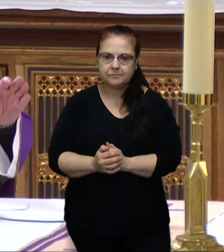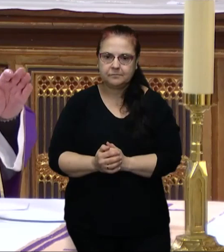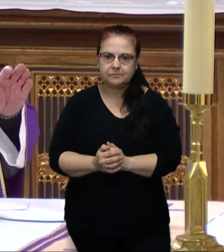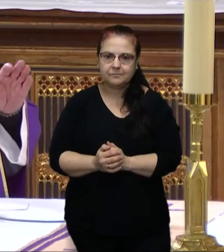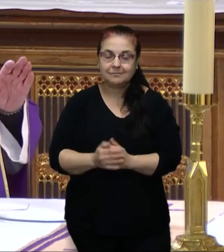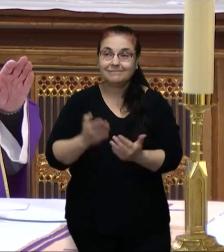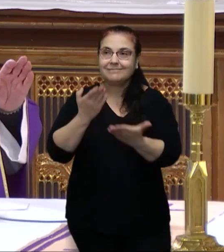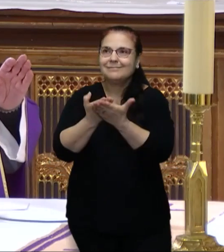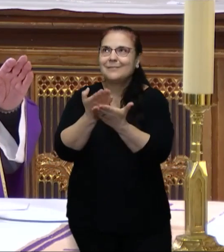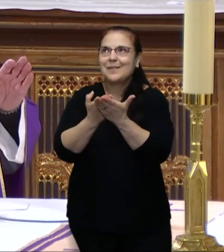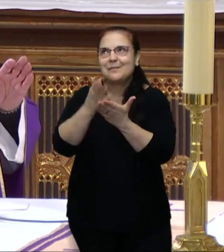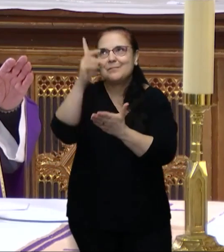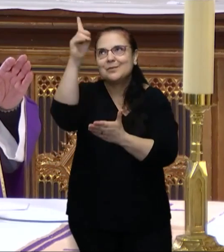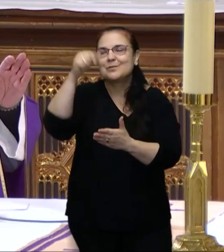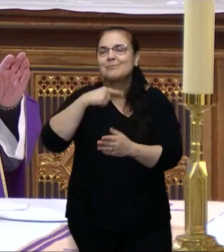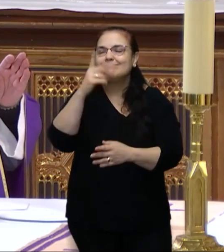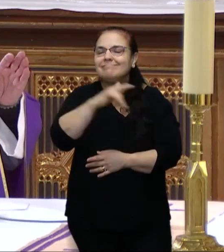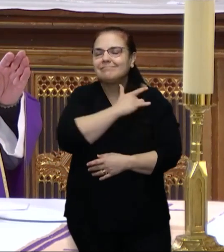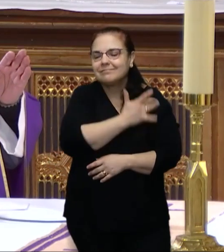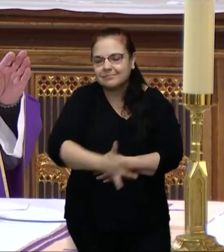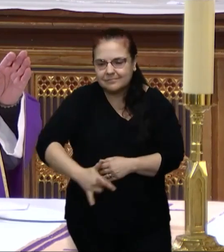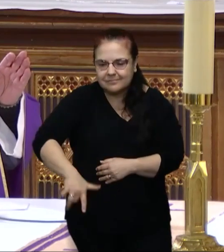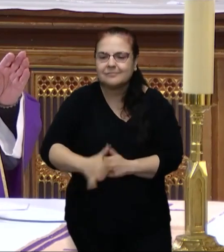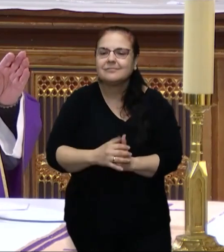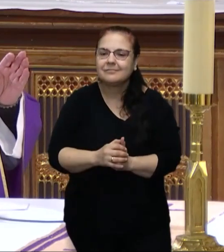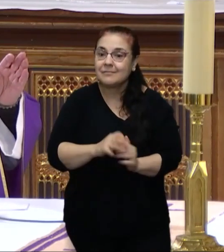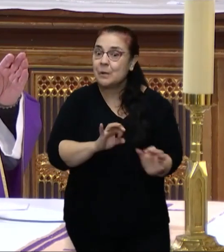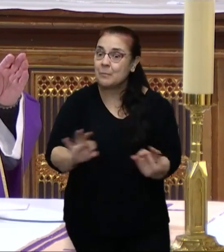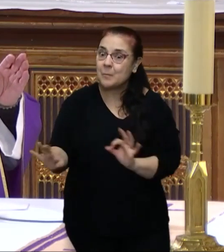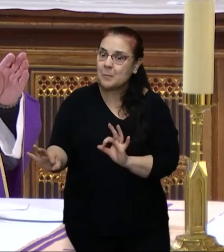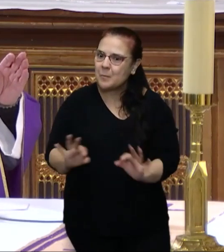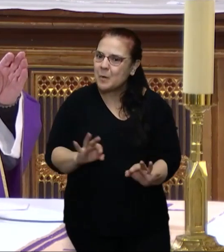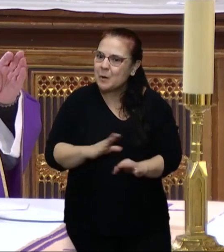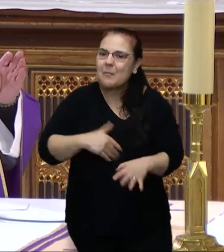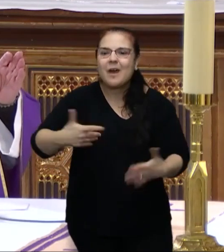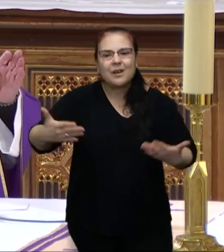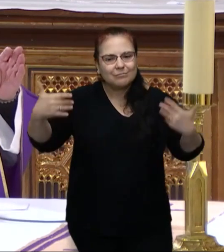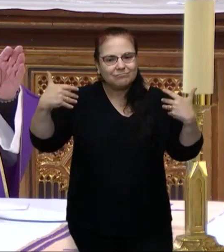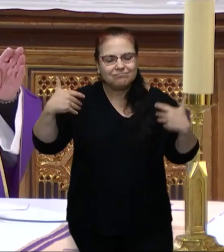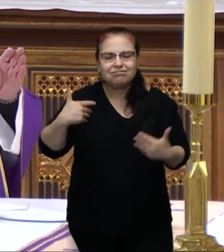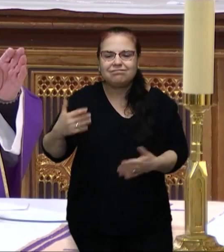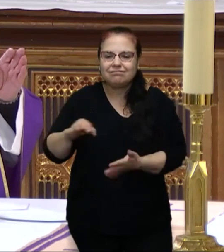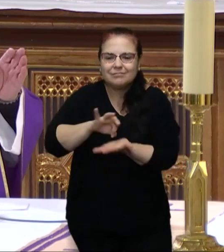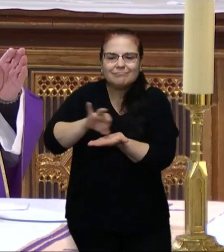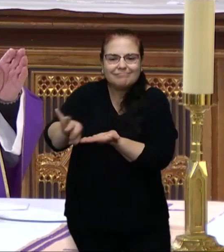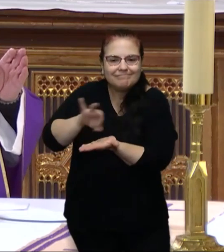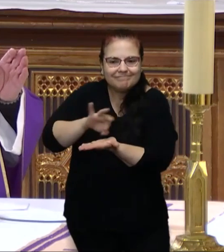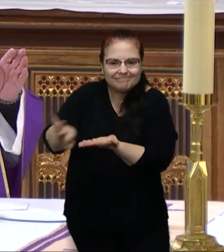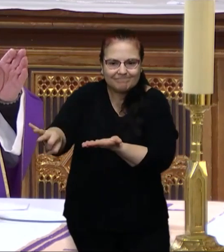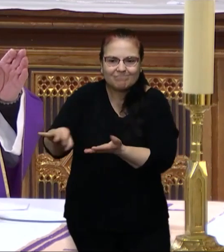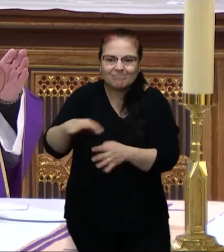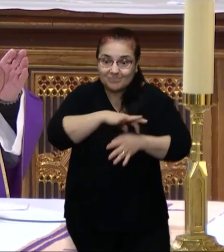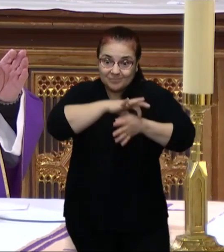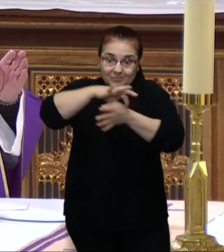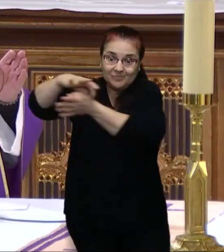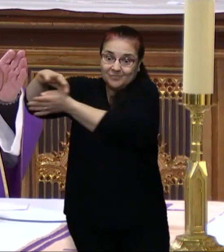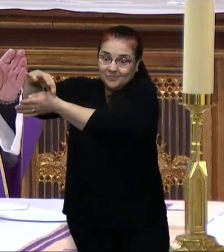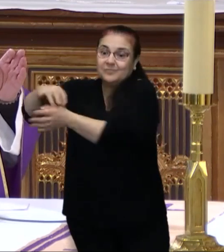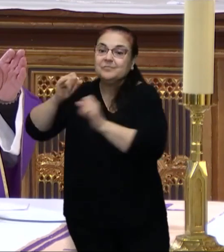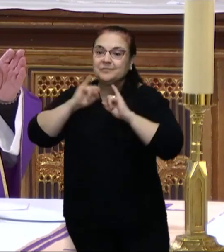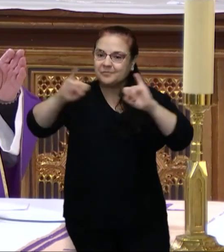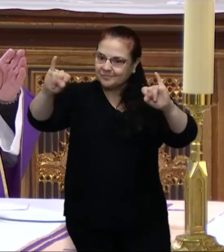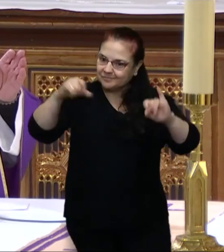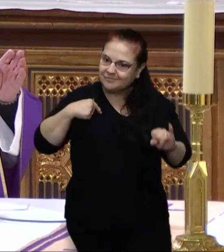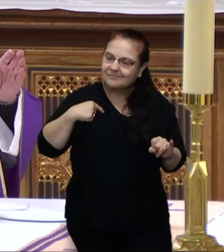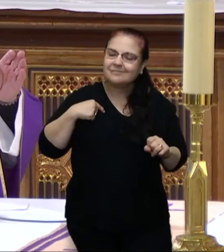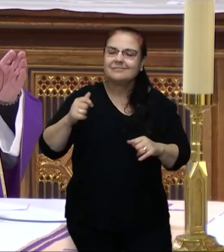Te pedimos, oh Dios, que tu misericordia prepare debidamente a tus siervos y los conduzca a celebrar estos misterios con